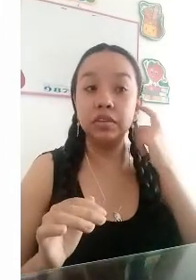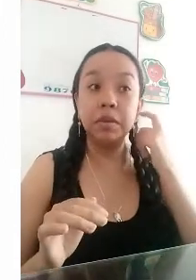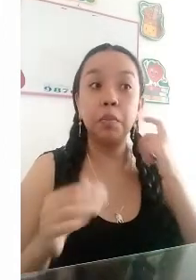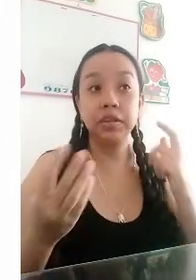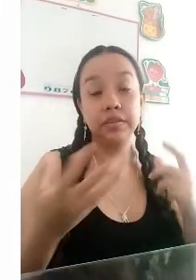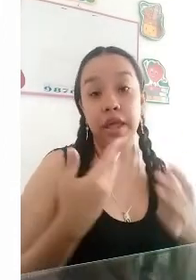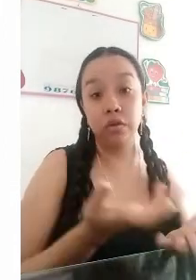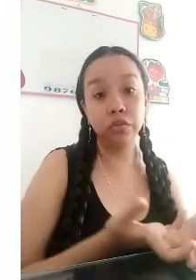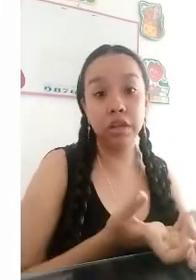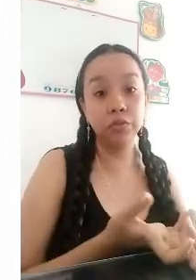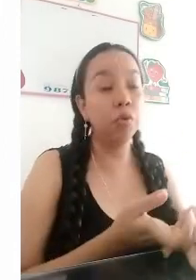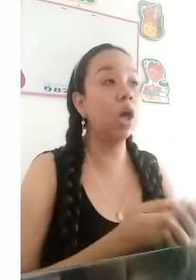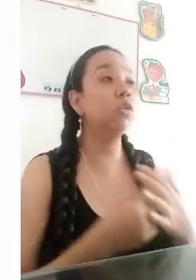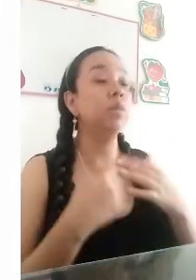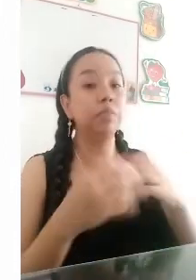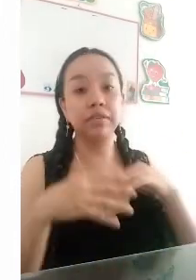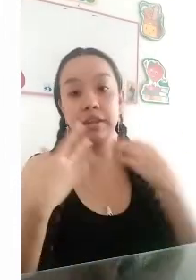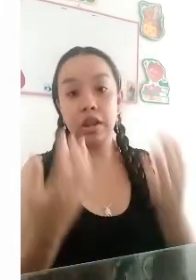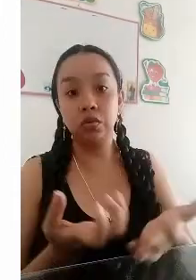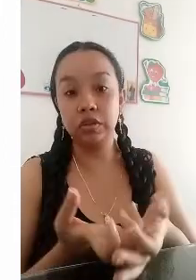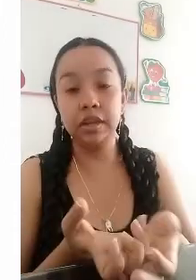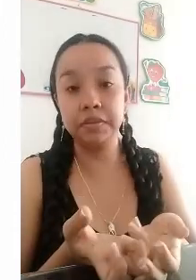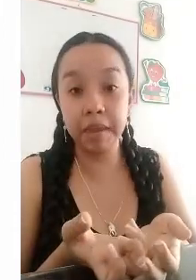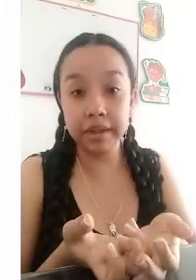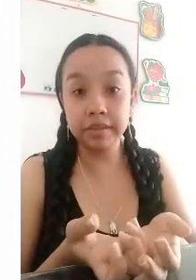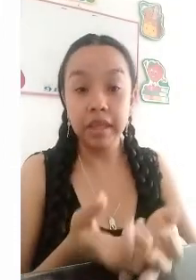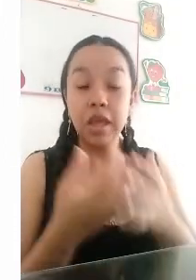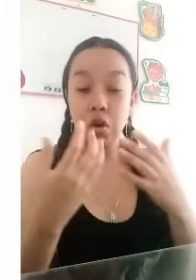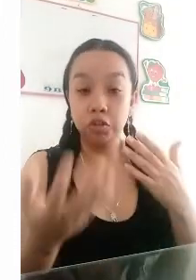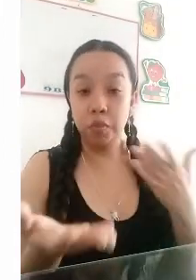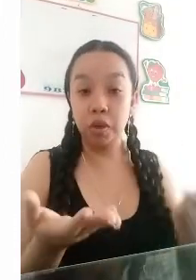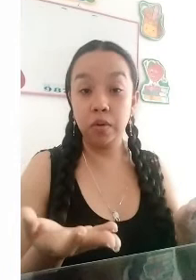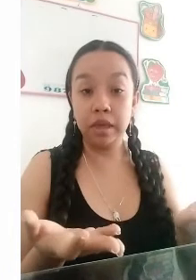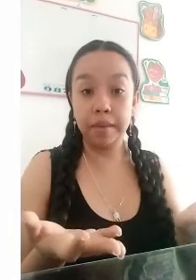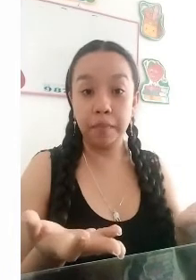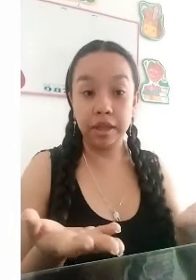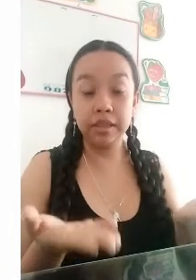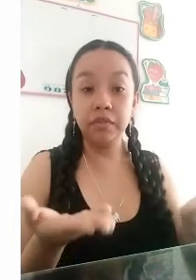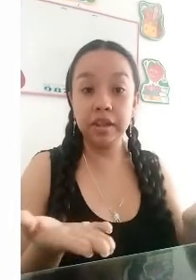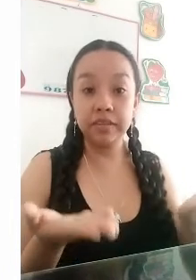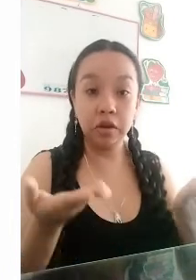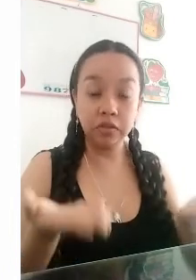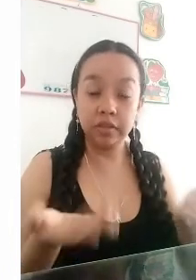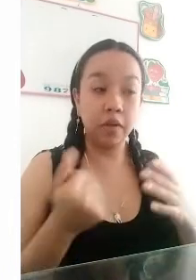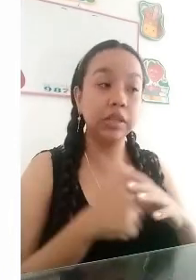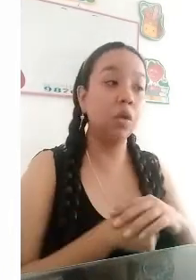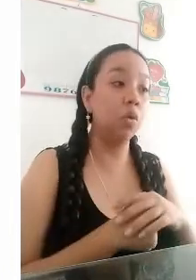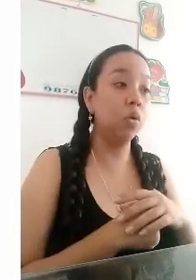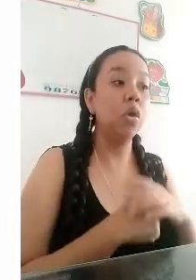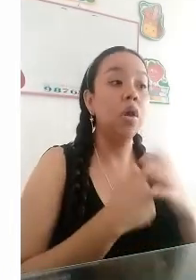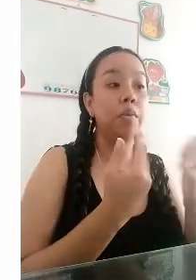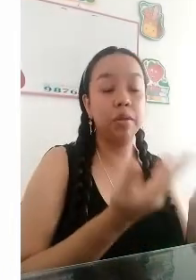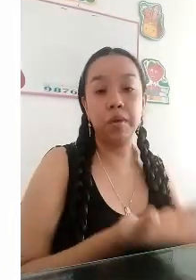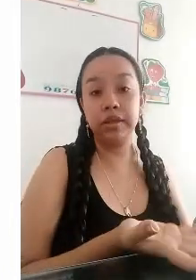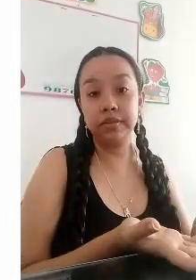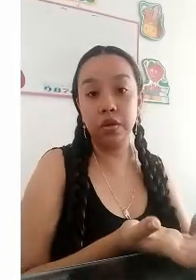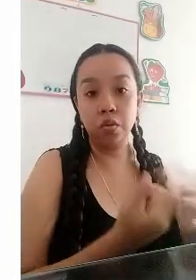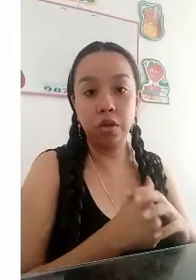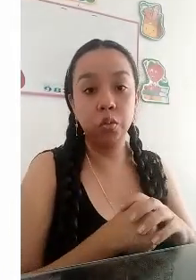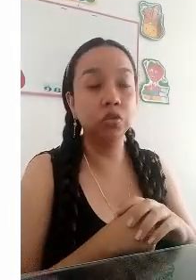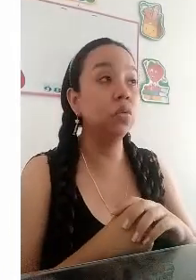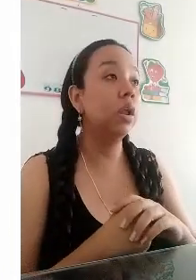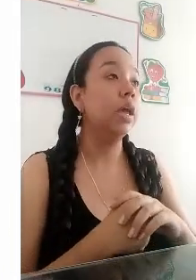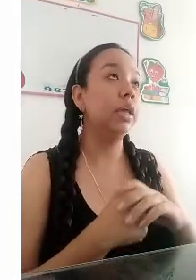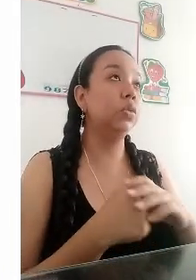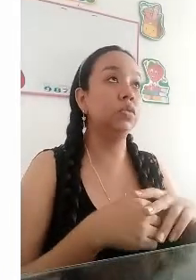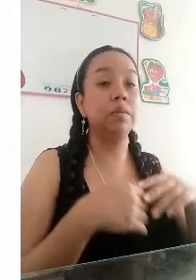Yo puedo decir, me puedes traer los tenis morados, me puedes traer los tenis verdes, los puedo pueden diferenciarlos a través del color. Por ejemplo, aquí dice que un